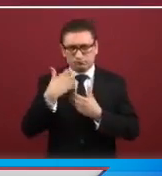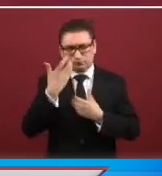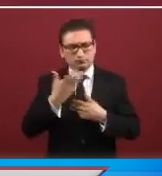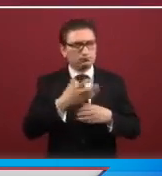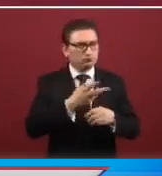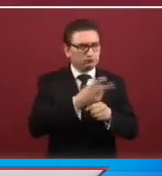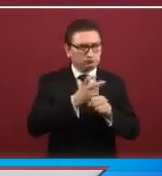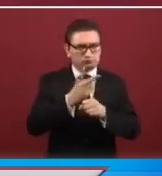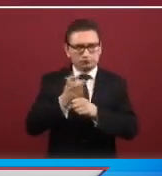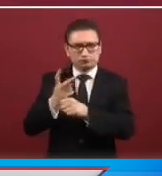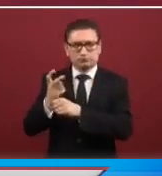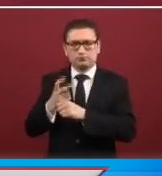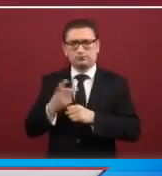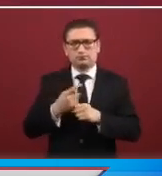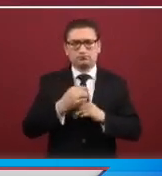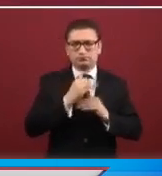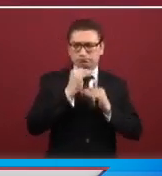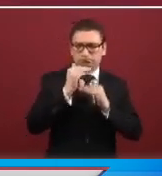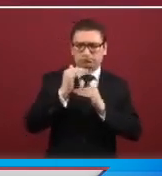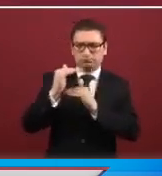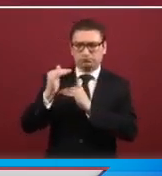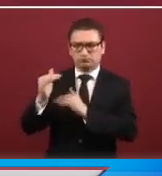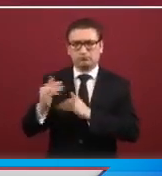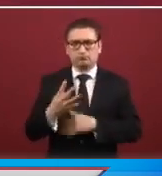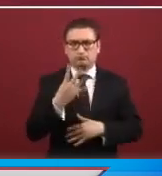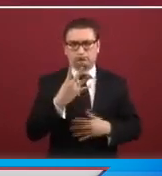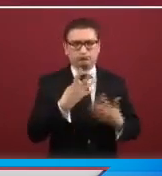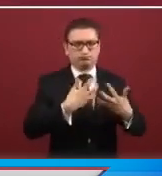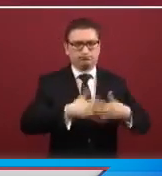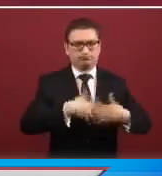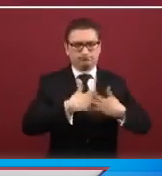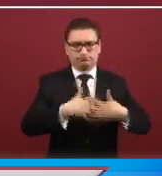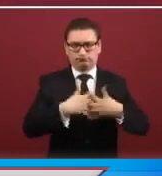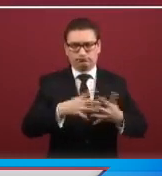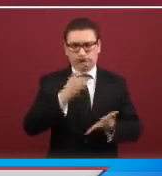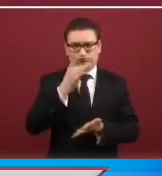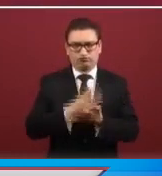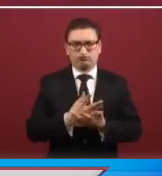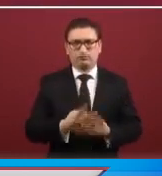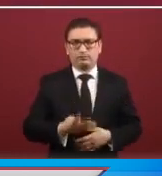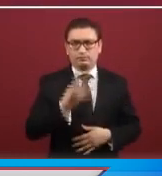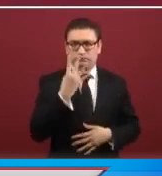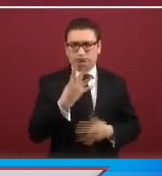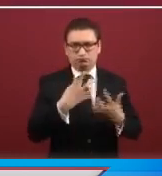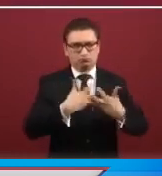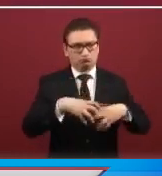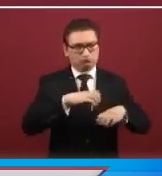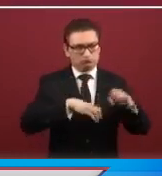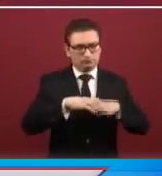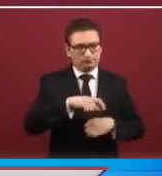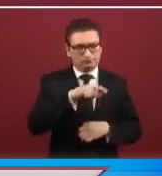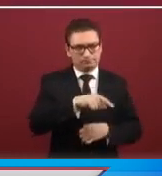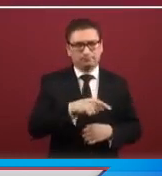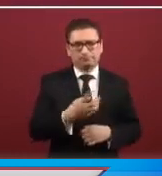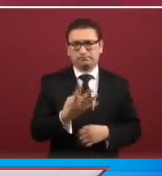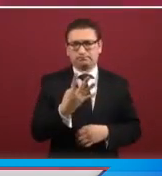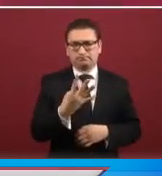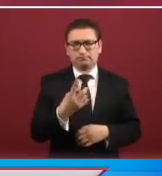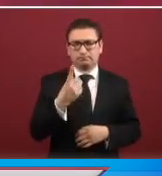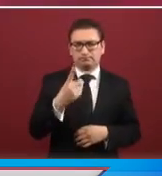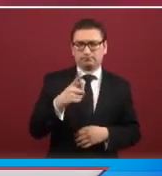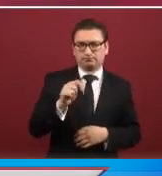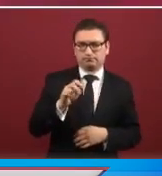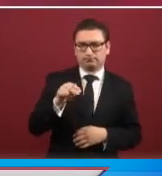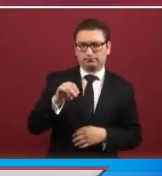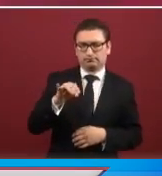parte de un plan alterno de la finalización de la ideología neoliberal. Seremos autosuficientes en la producción de gasolinas y producción alimentaria. Ya